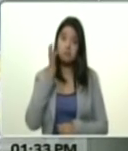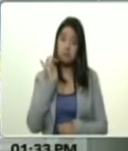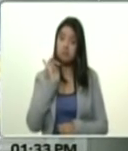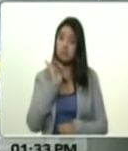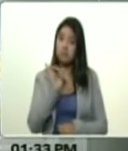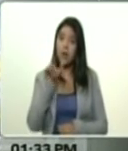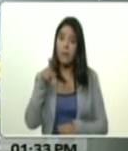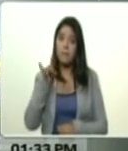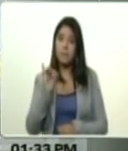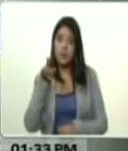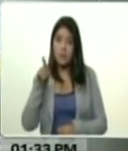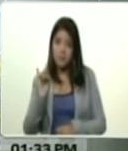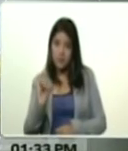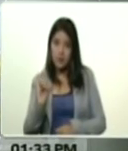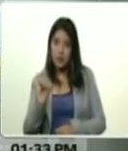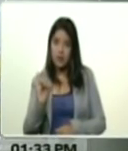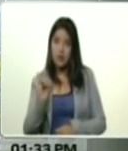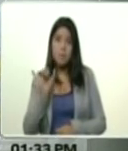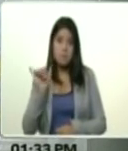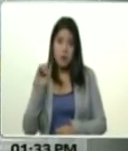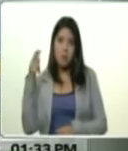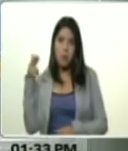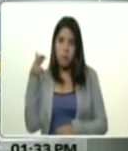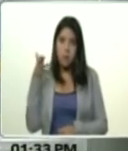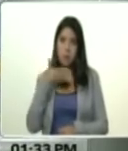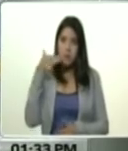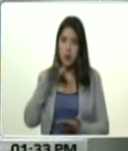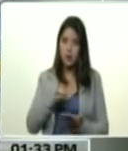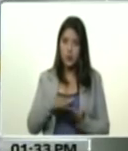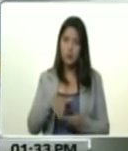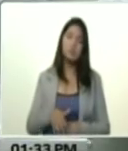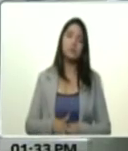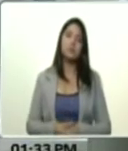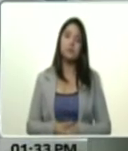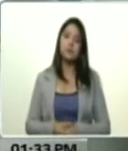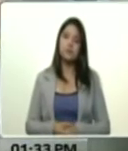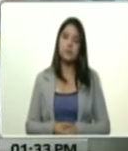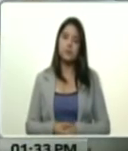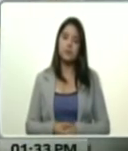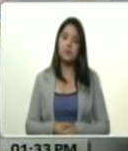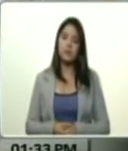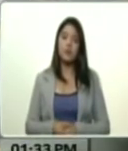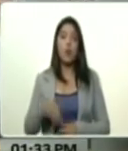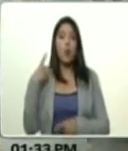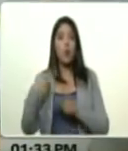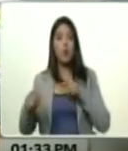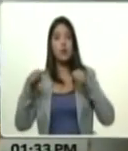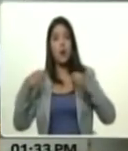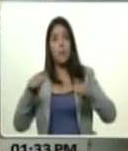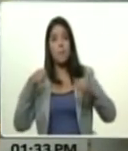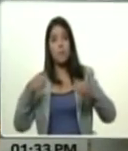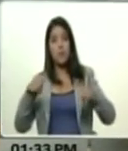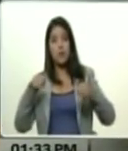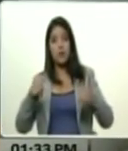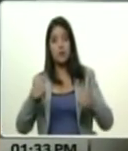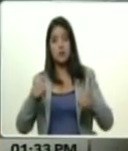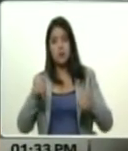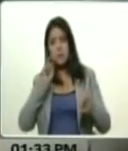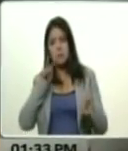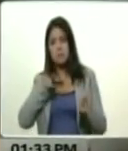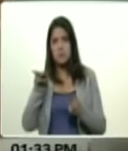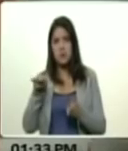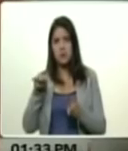Pipi lo asesinó en una motocicleta que en forma paralela se le puso al lado.